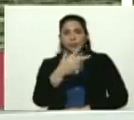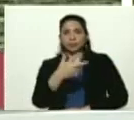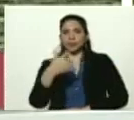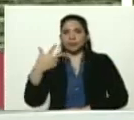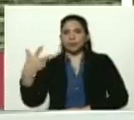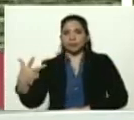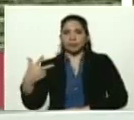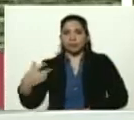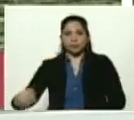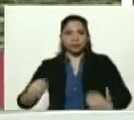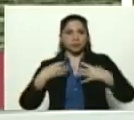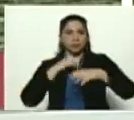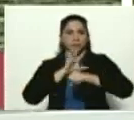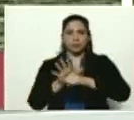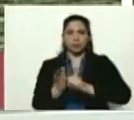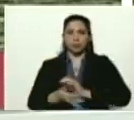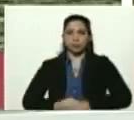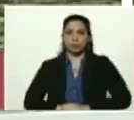236 casos.